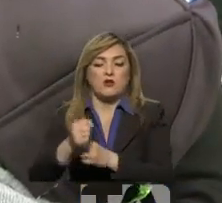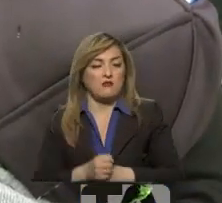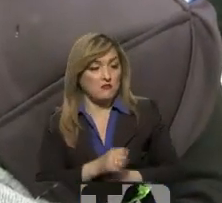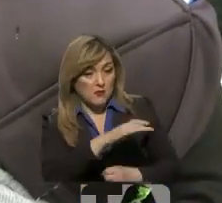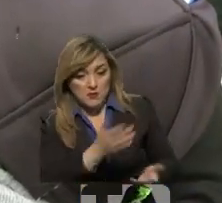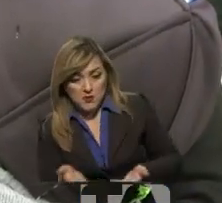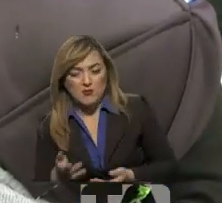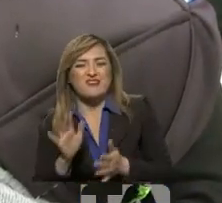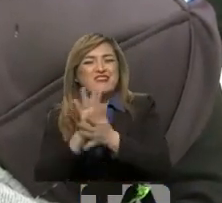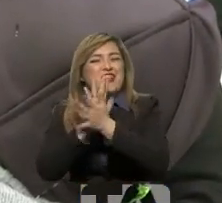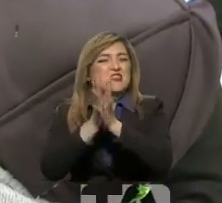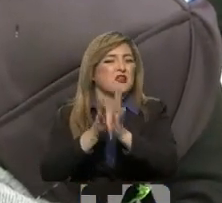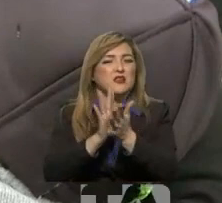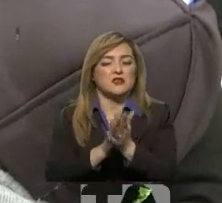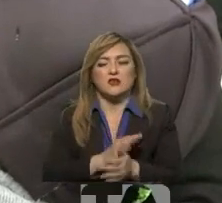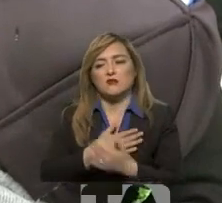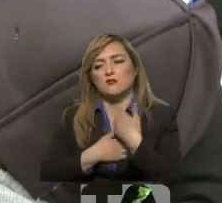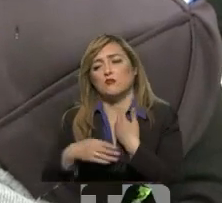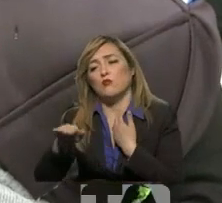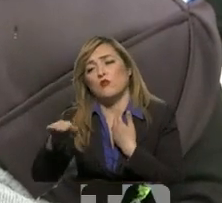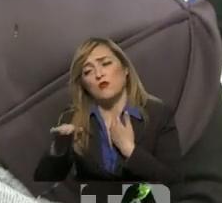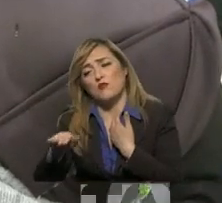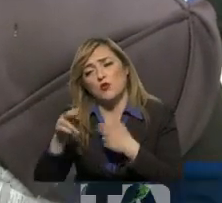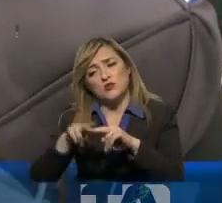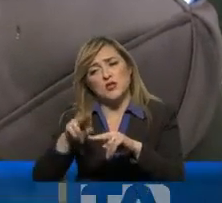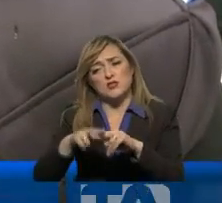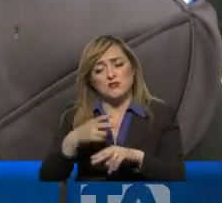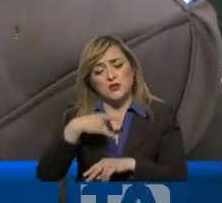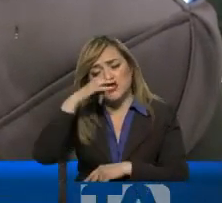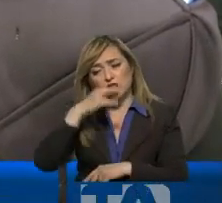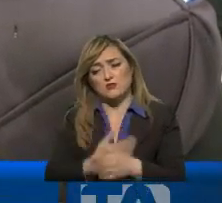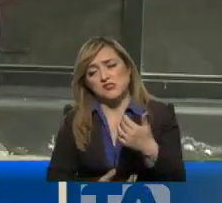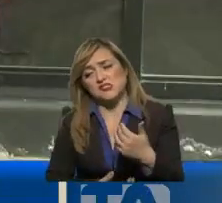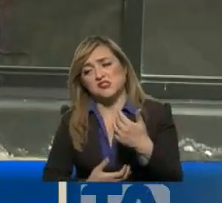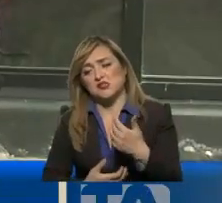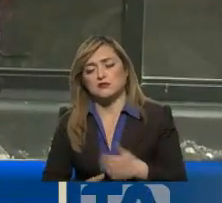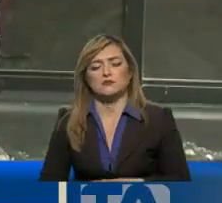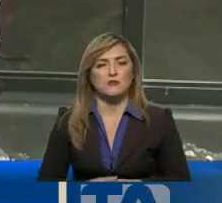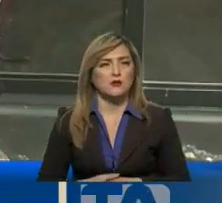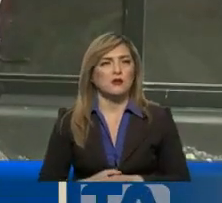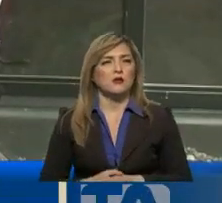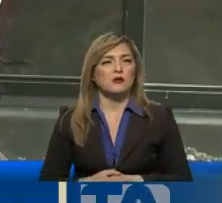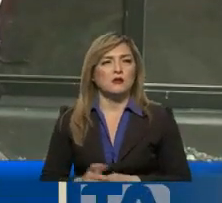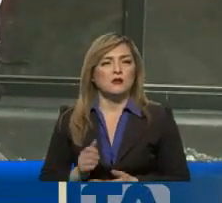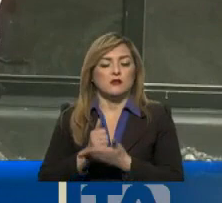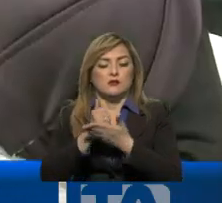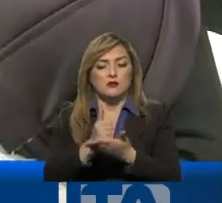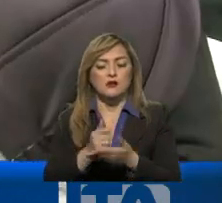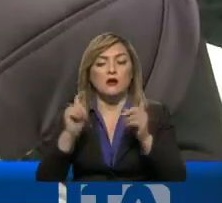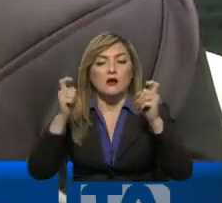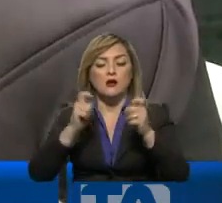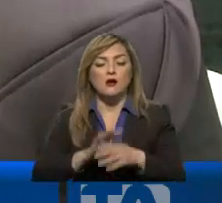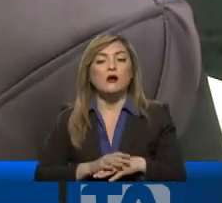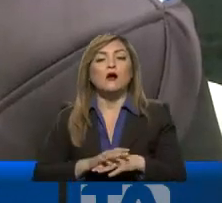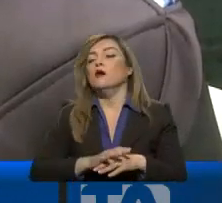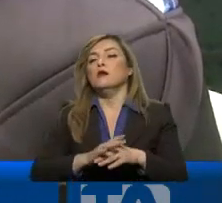muchas veces yo tenía que pedir a las personas que me ayuden con la silla porque el niño pesa demasiado. Él es uno de los beneficiarios de la campaña